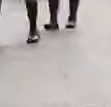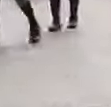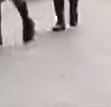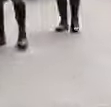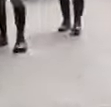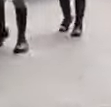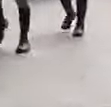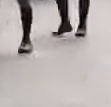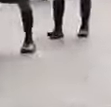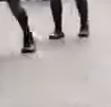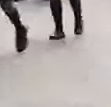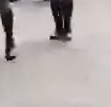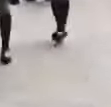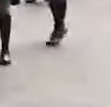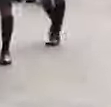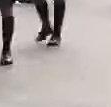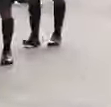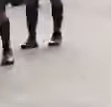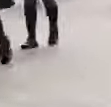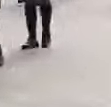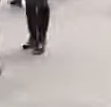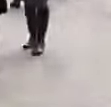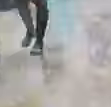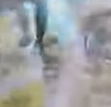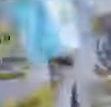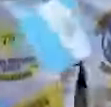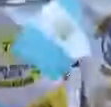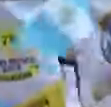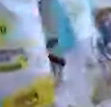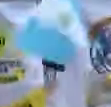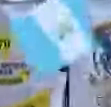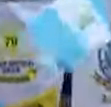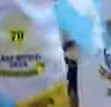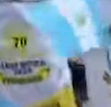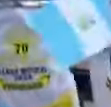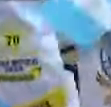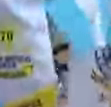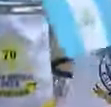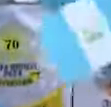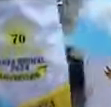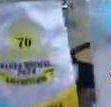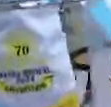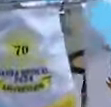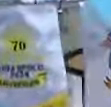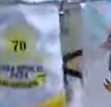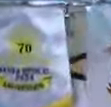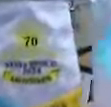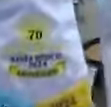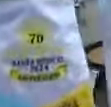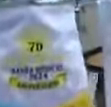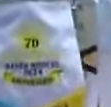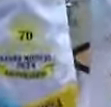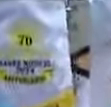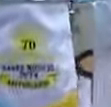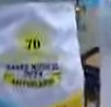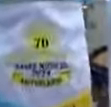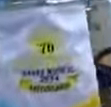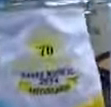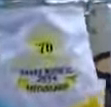educativo muy querido del Centro Histórico Capitalino, Colegio para Señoritas El Rosario.